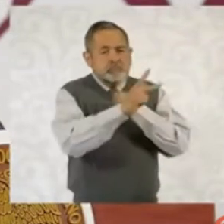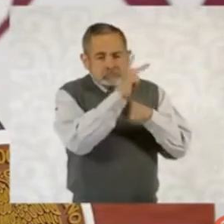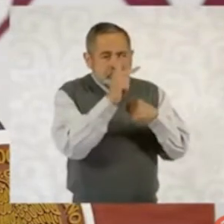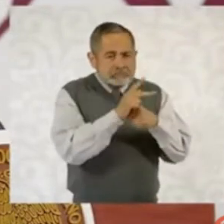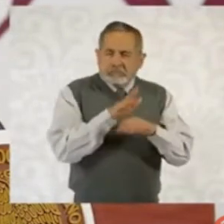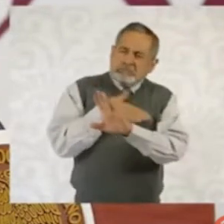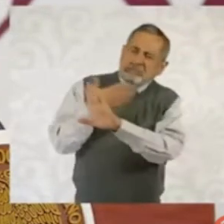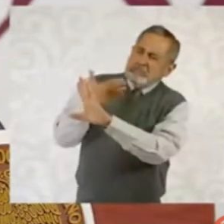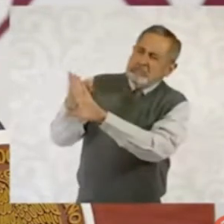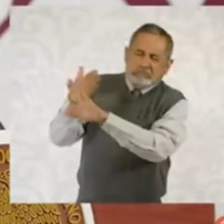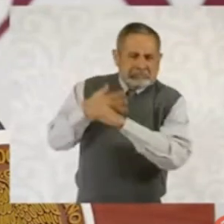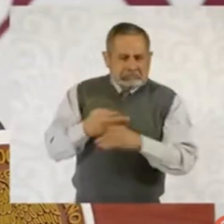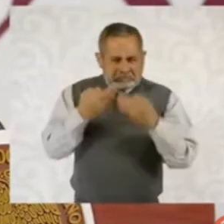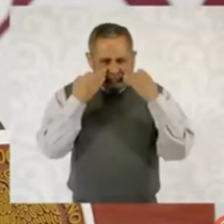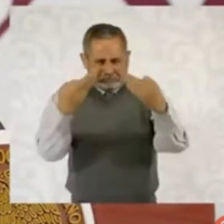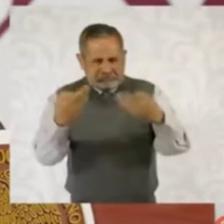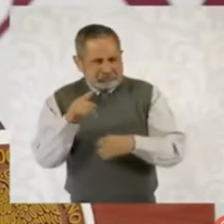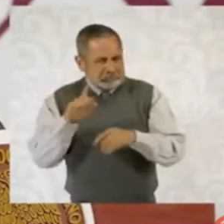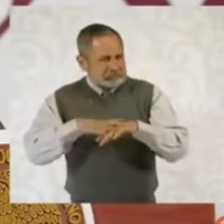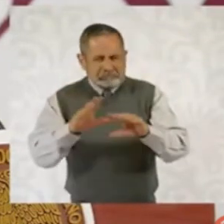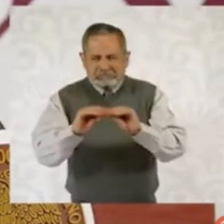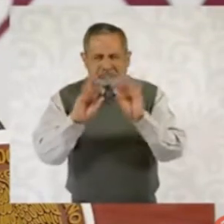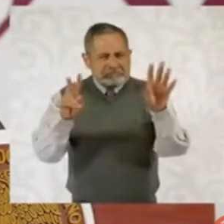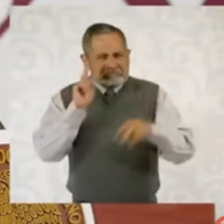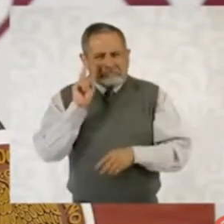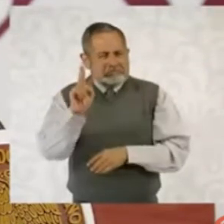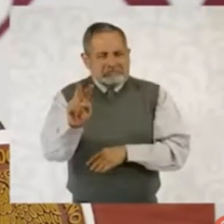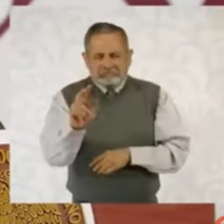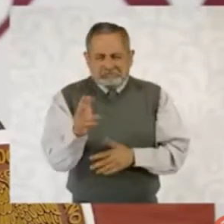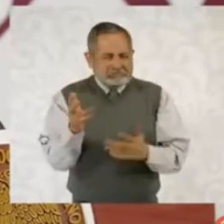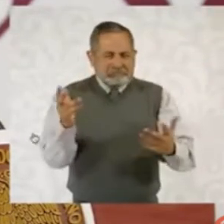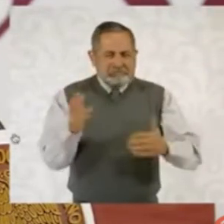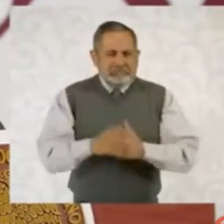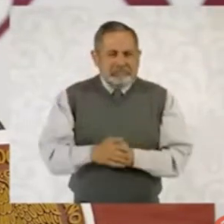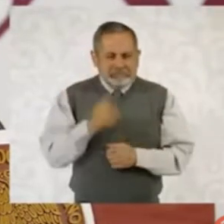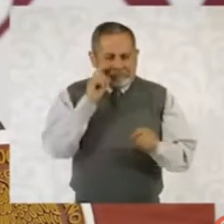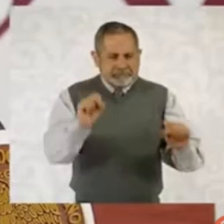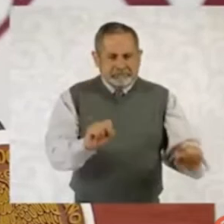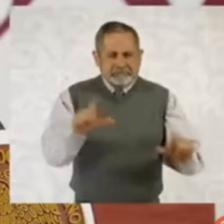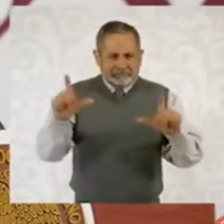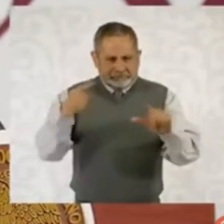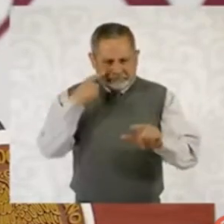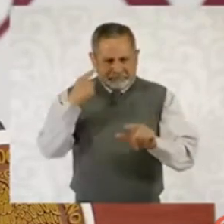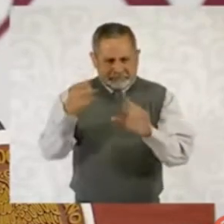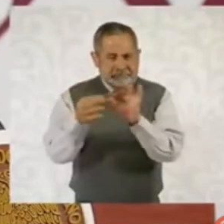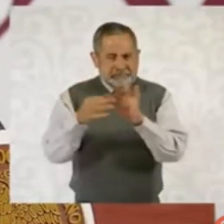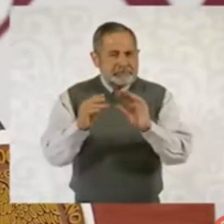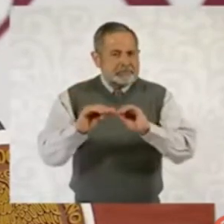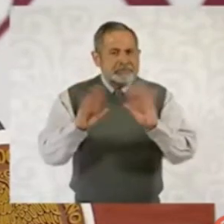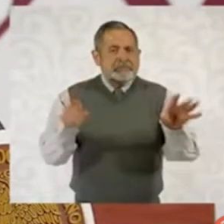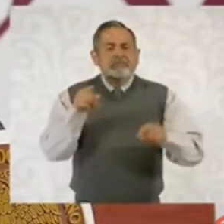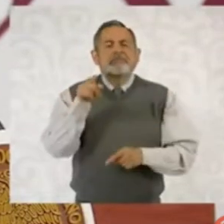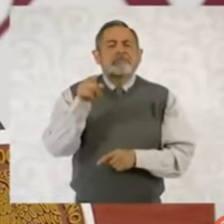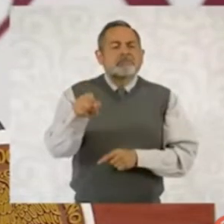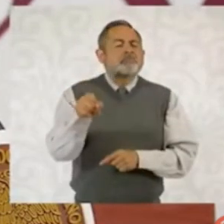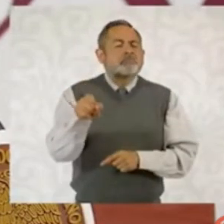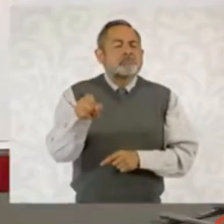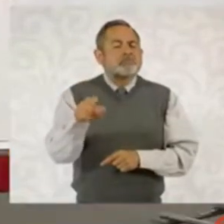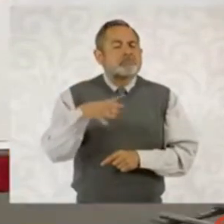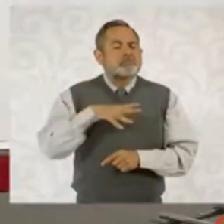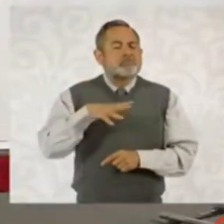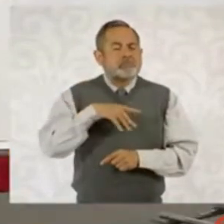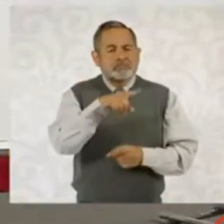Los podemos ver en la pantalla. Y en la siguiente diapositiva están